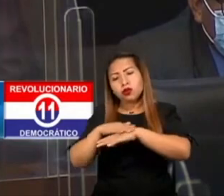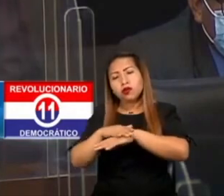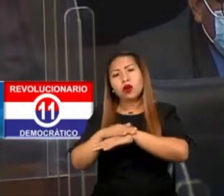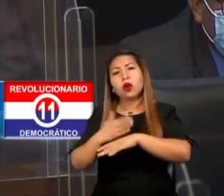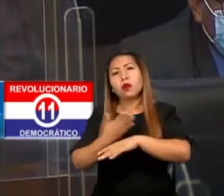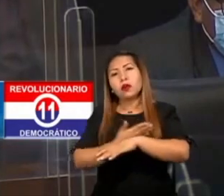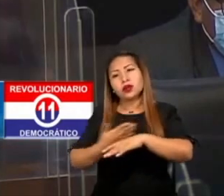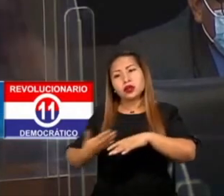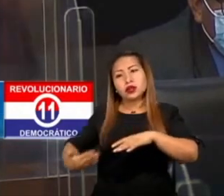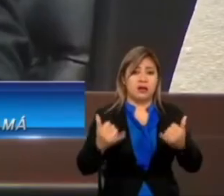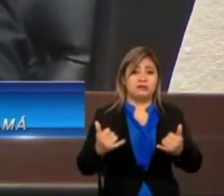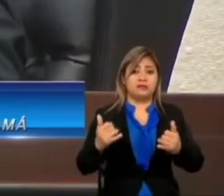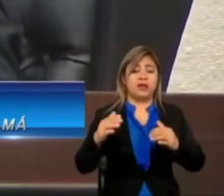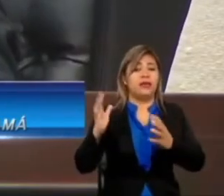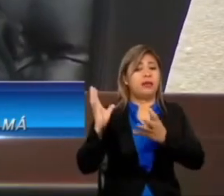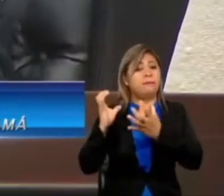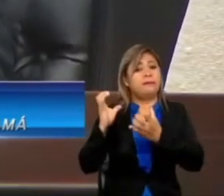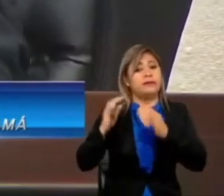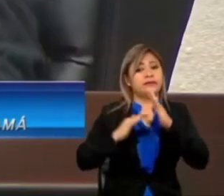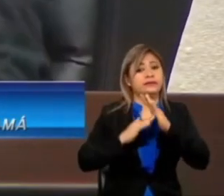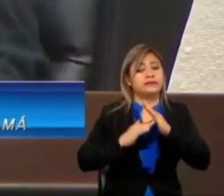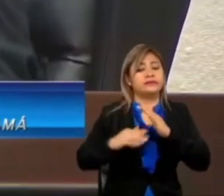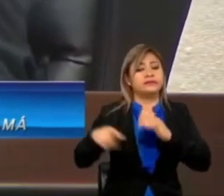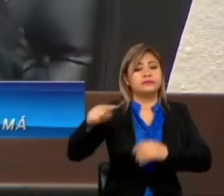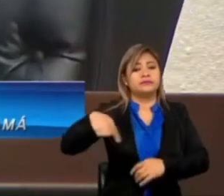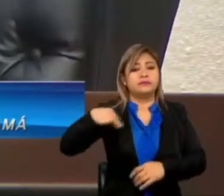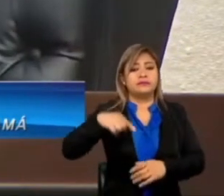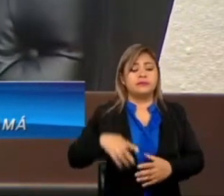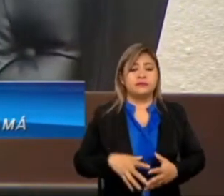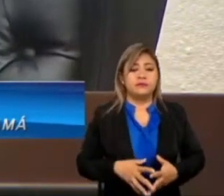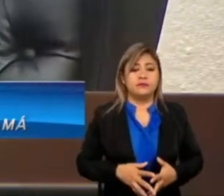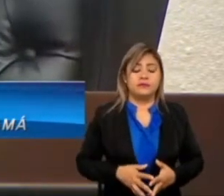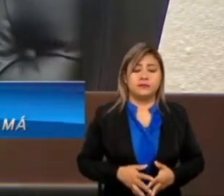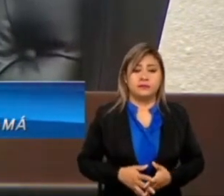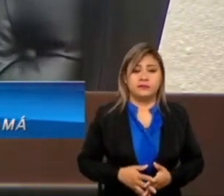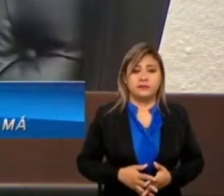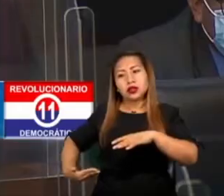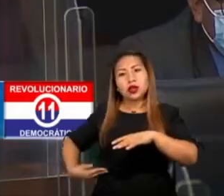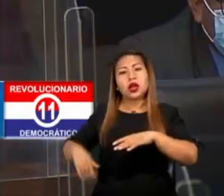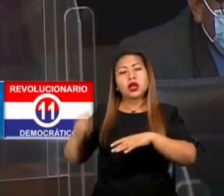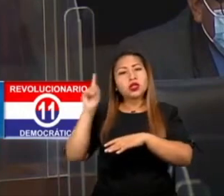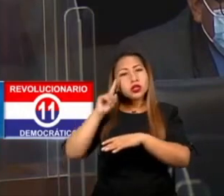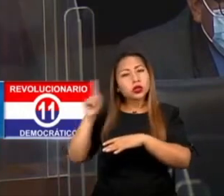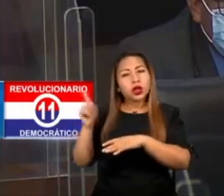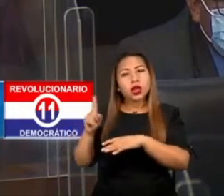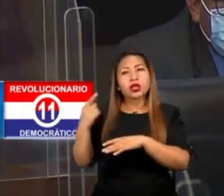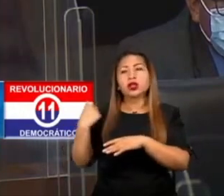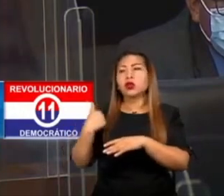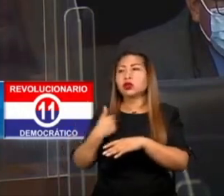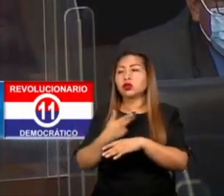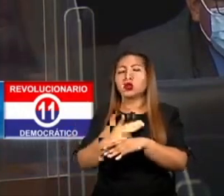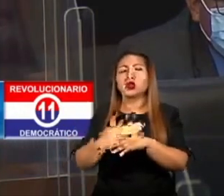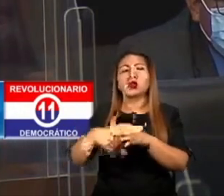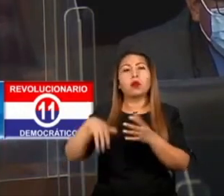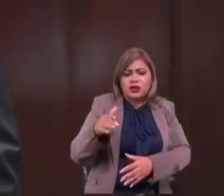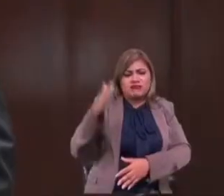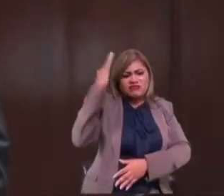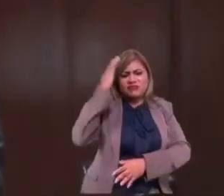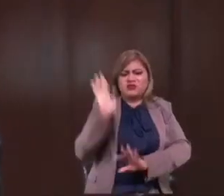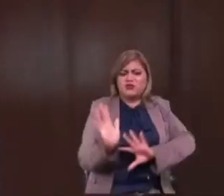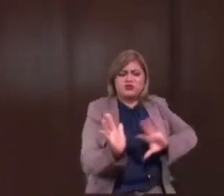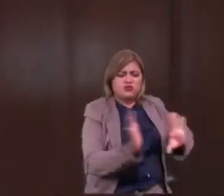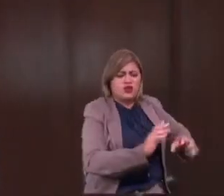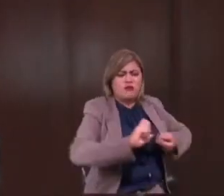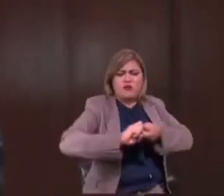ley general de adopciones. No, Zulay, vamos a probarte tú, venga, déjate. Y todo lo han tergiversado.